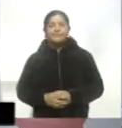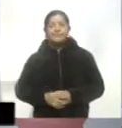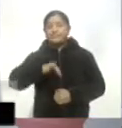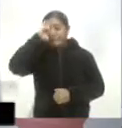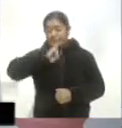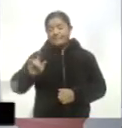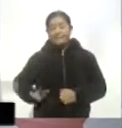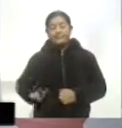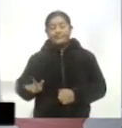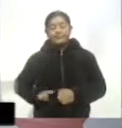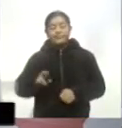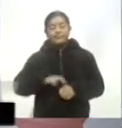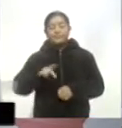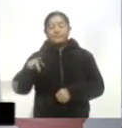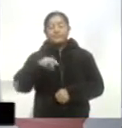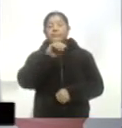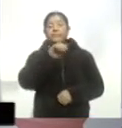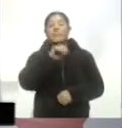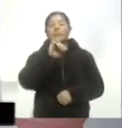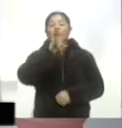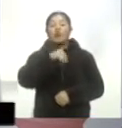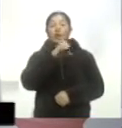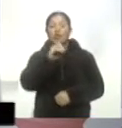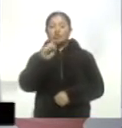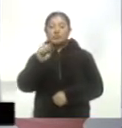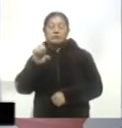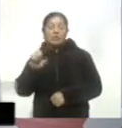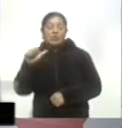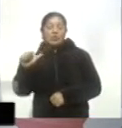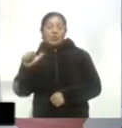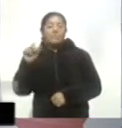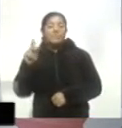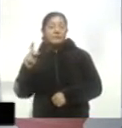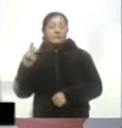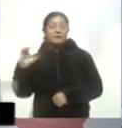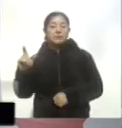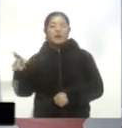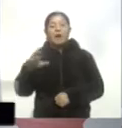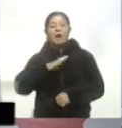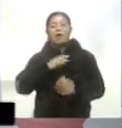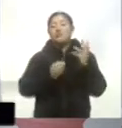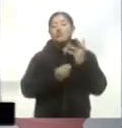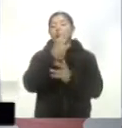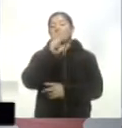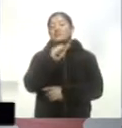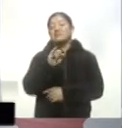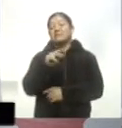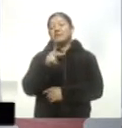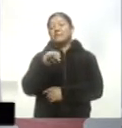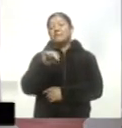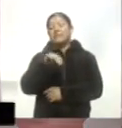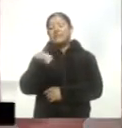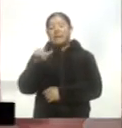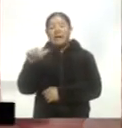de Gobierno, José Aarón Pérez Carro, tomó protesta a los nuevos integrantes de disciplina en Tlaxcala. Vamos a la